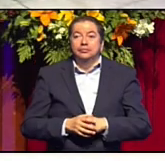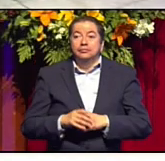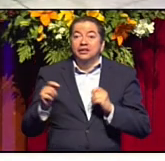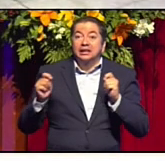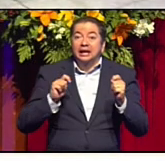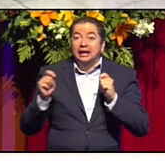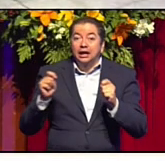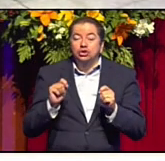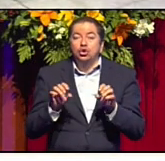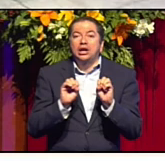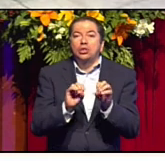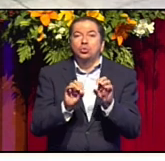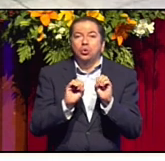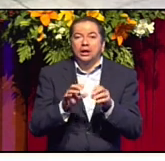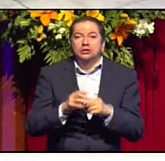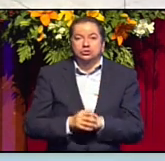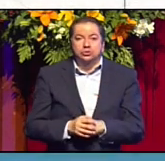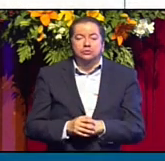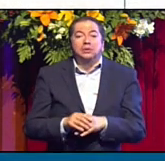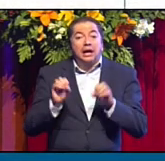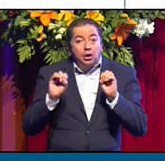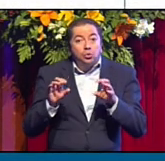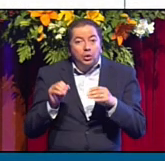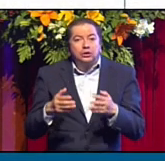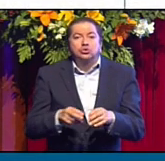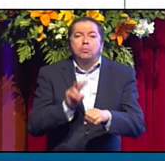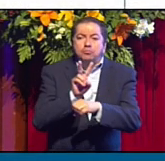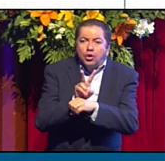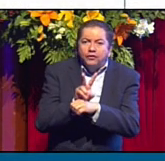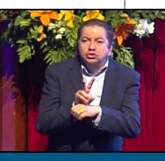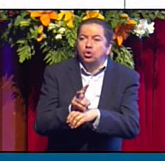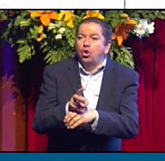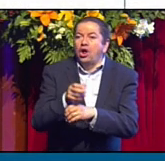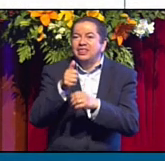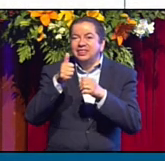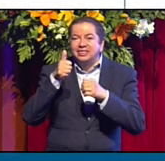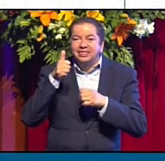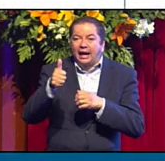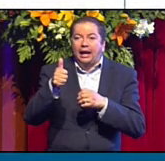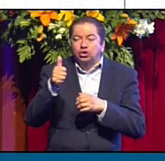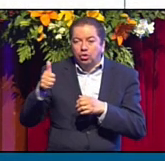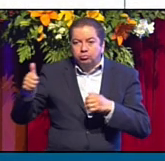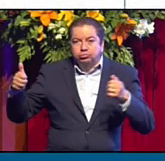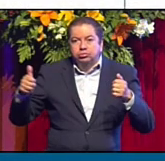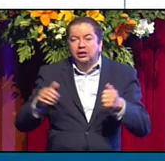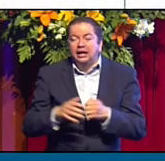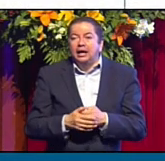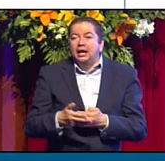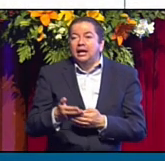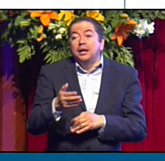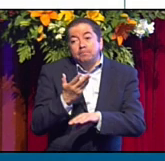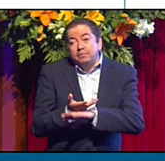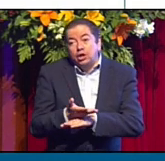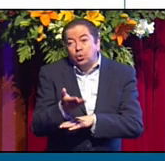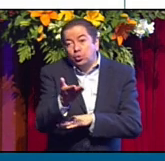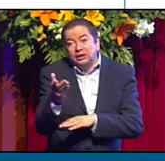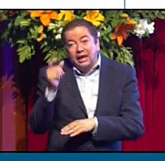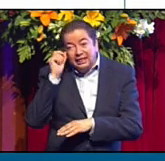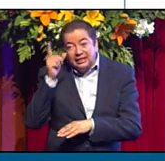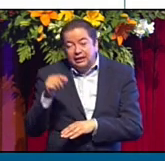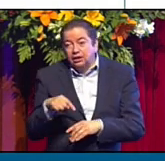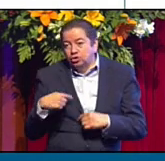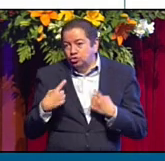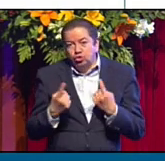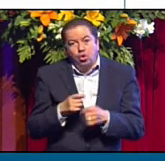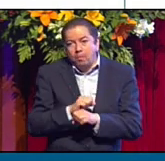Gestión en educación. La educación lo es todo. Nuestros profesores, nuestros directores que nos acompañan, les pido que entiendan que a esta altura no me puedo